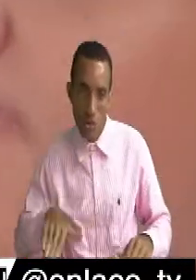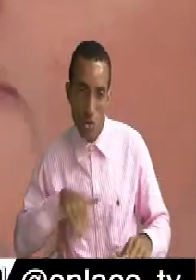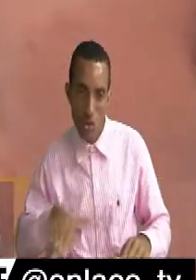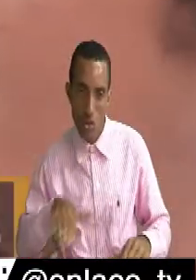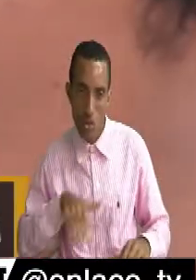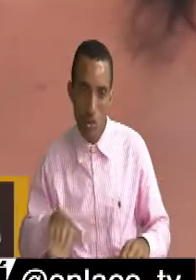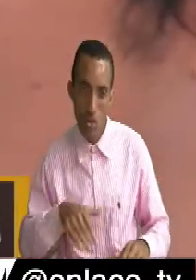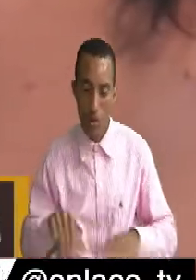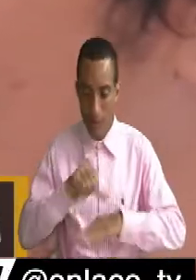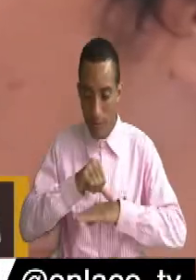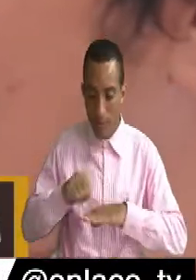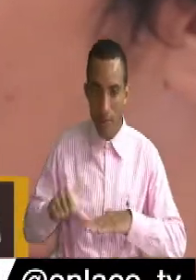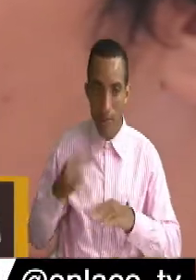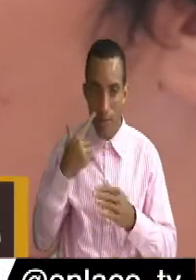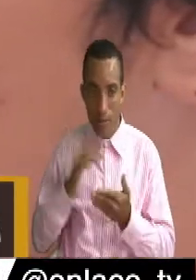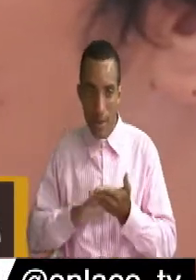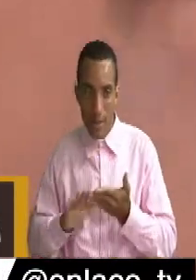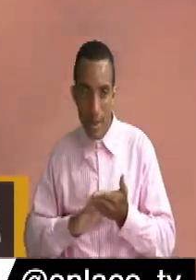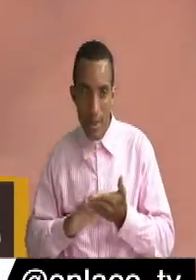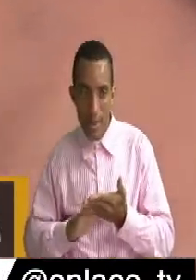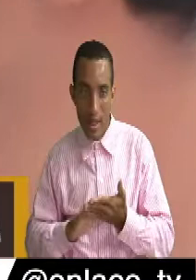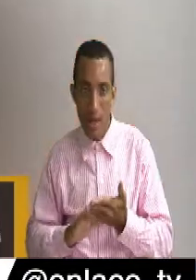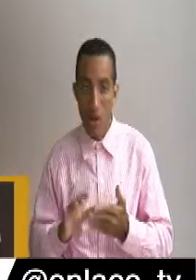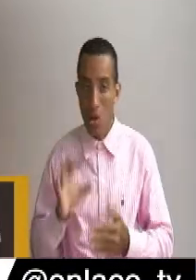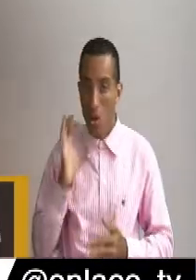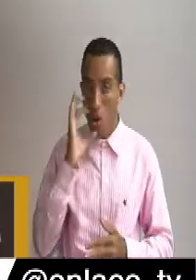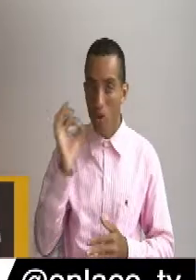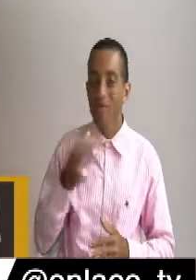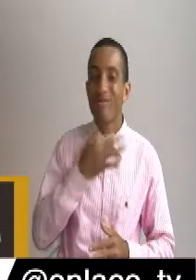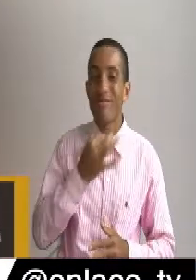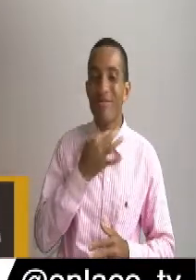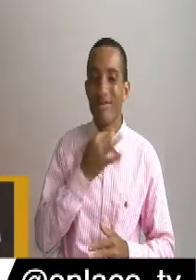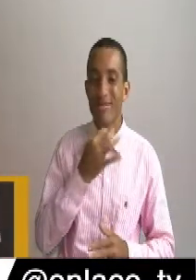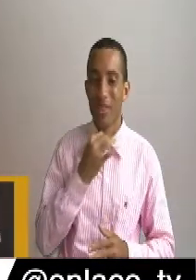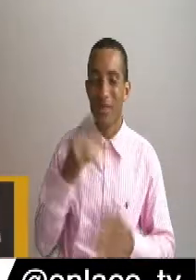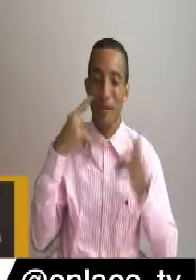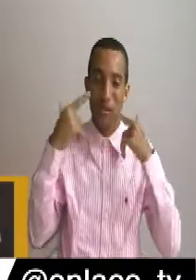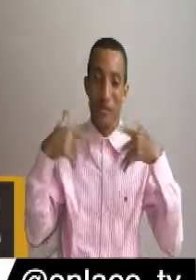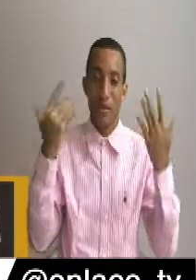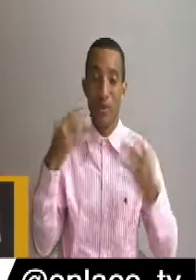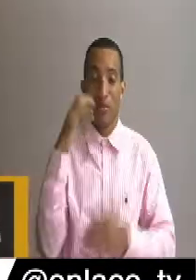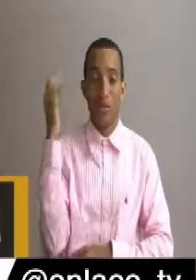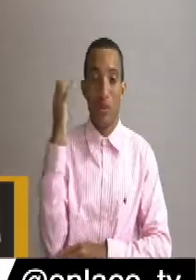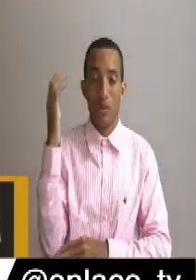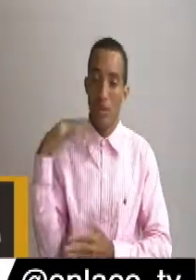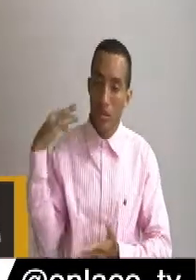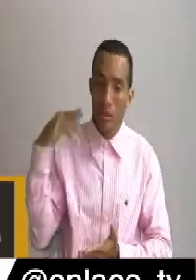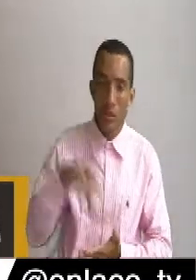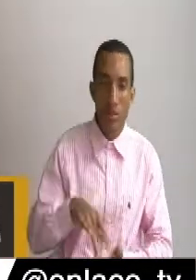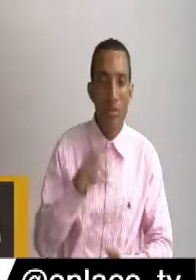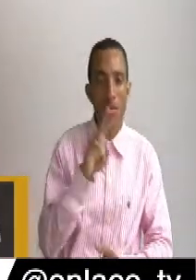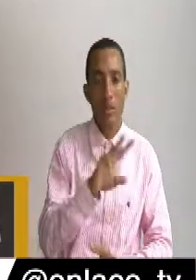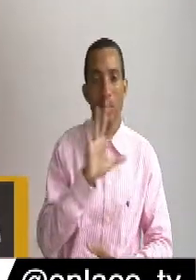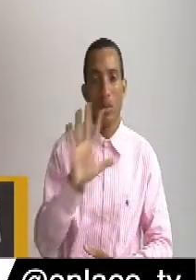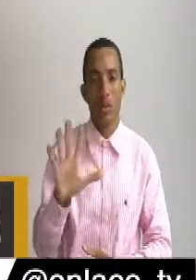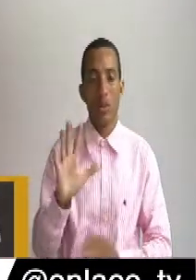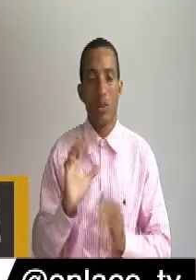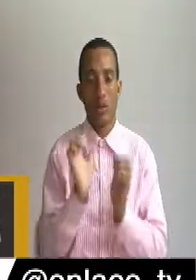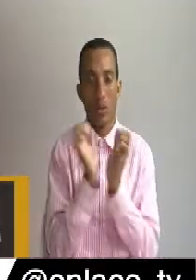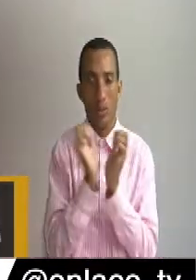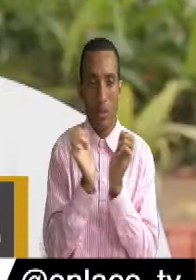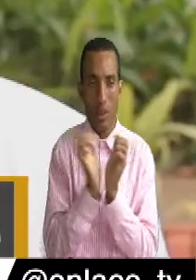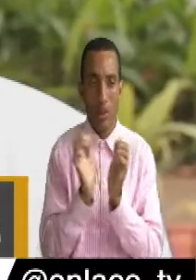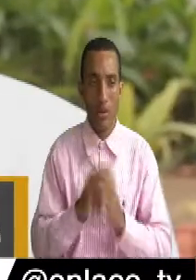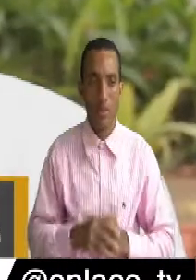mejorar su calidad de vida. Mari Consuelo, humorista reconocido en Colombia, estará en la ciudad el próximo 25 de mayo en el Salón Cusiana con su show muy